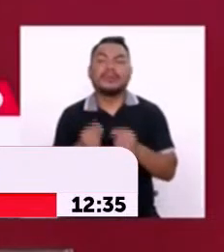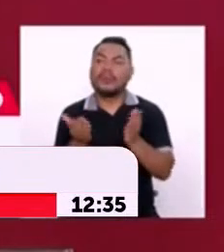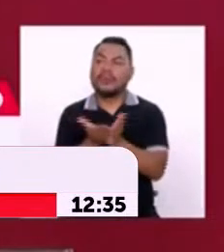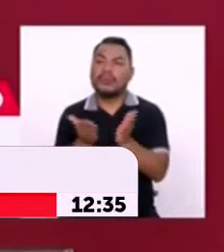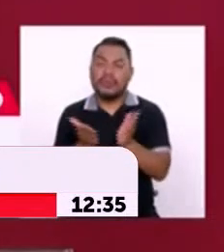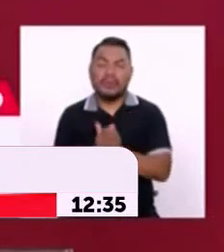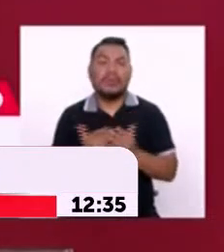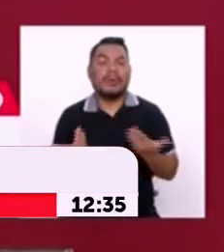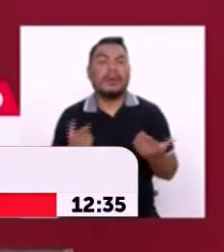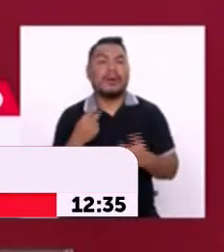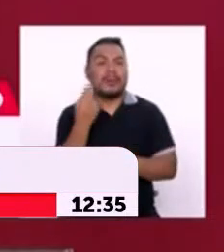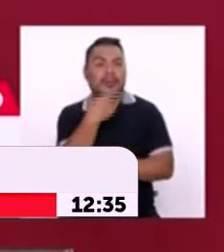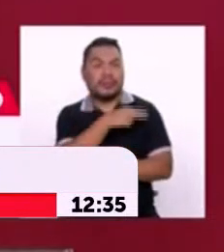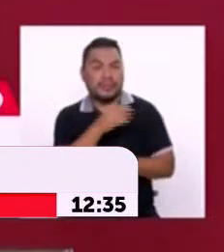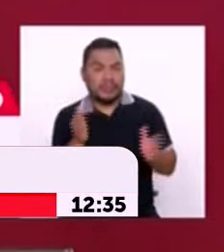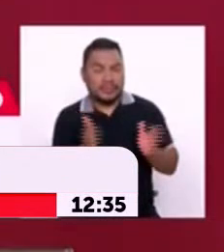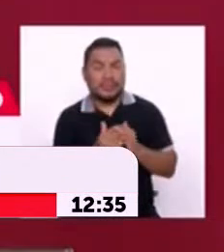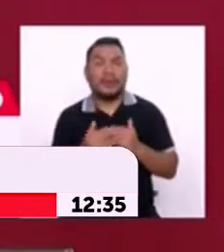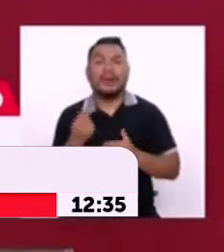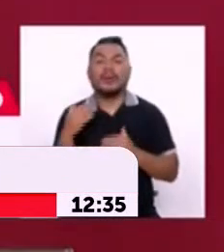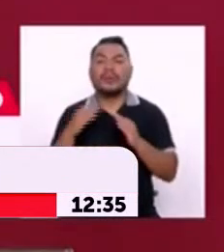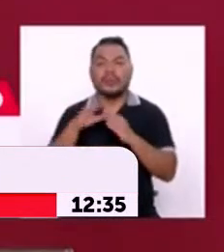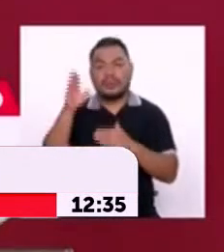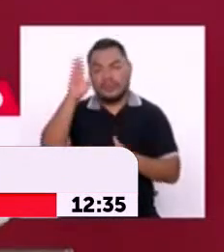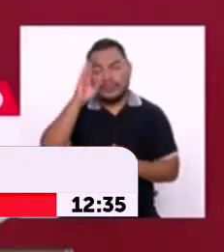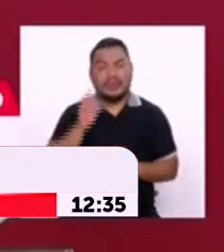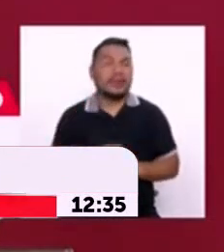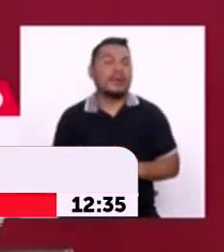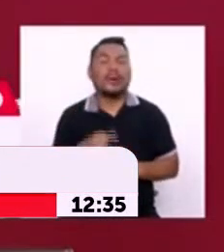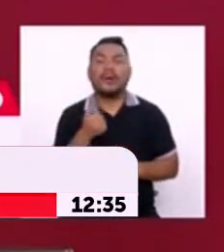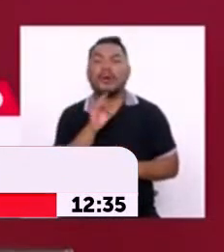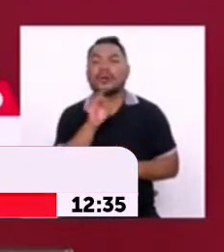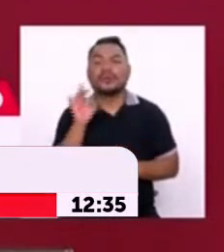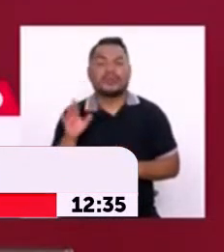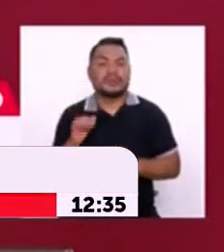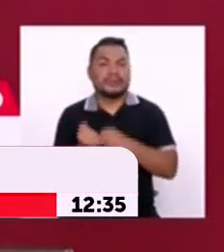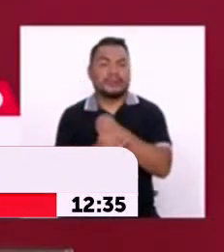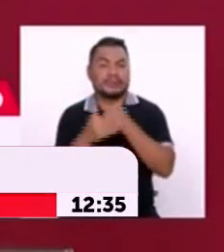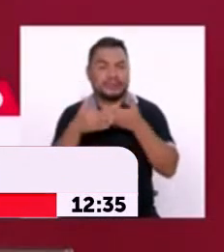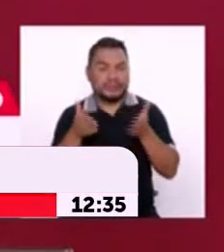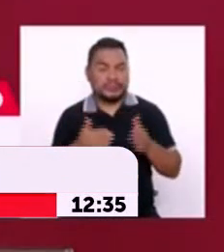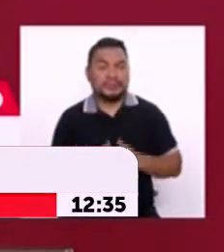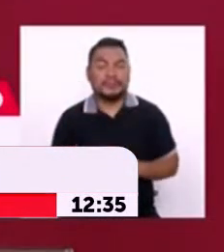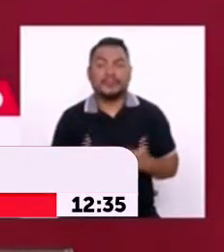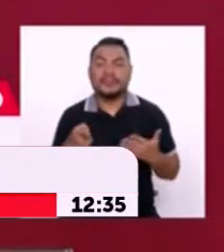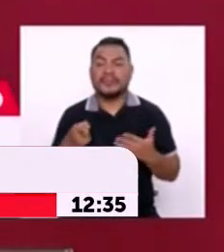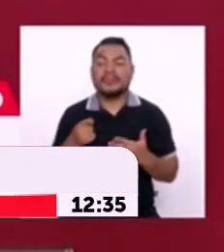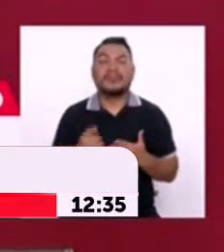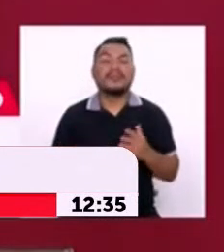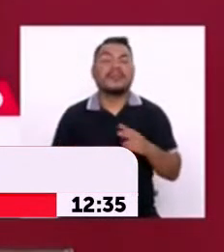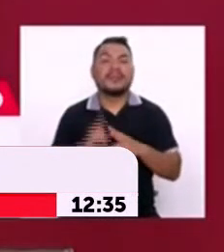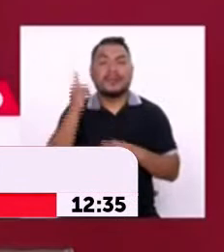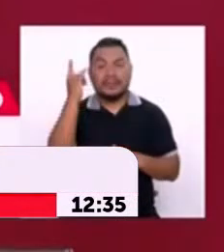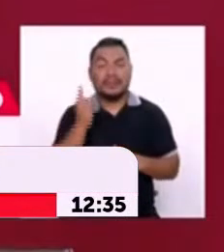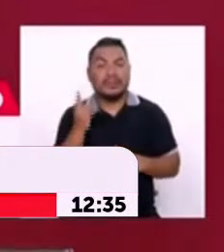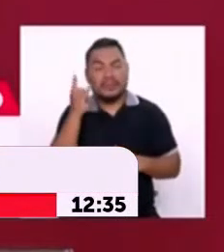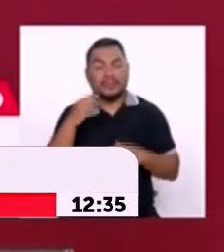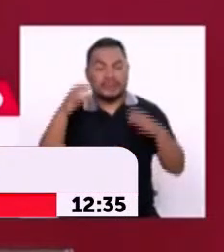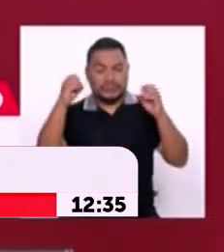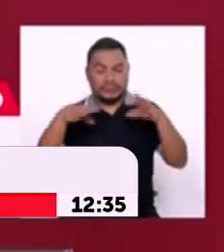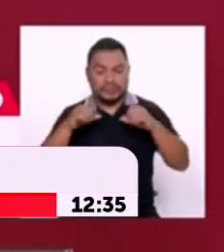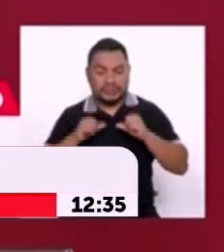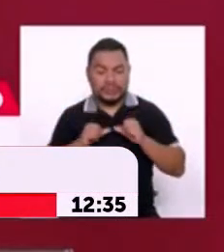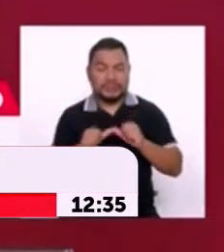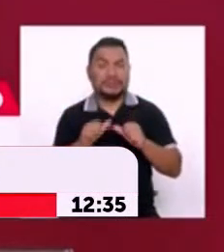también a colegios, postas médicas, comisarías y otras instituciones. Ante la emergencia por